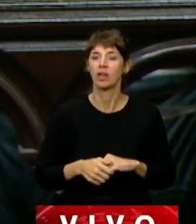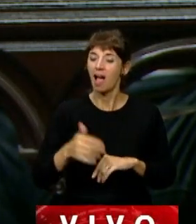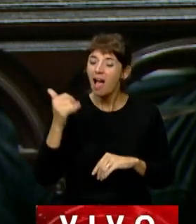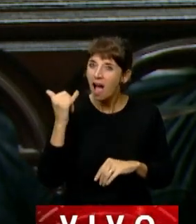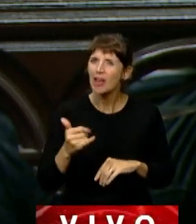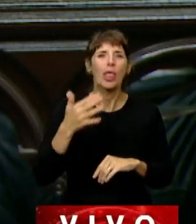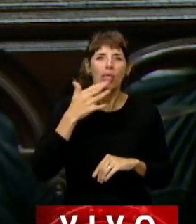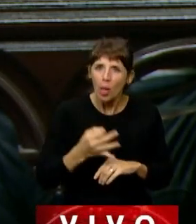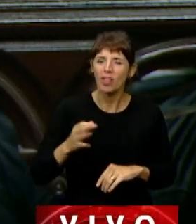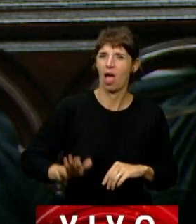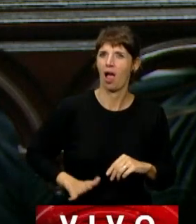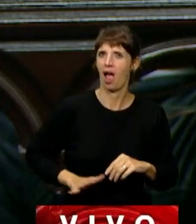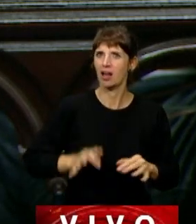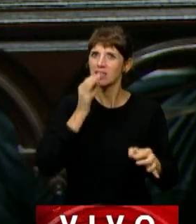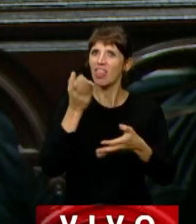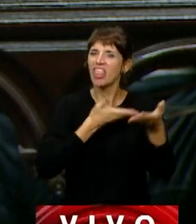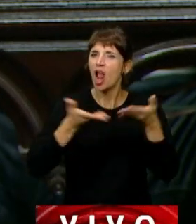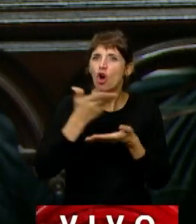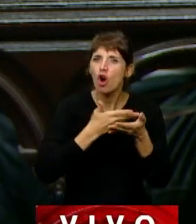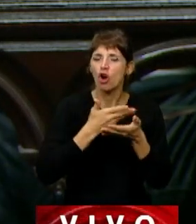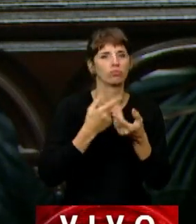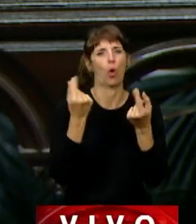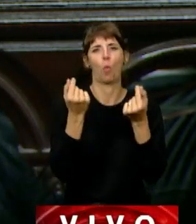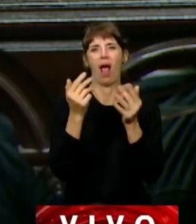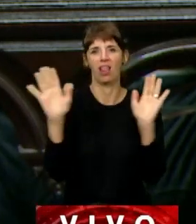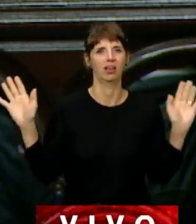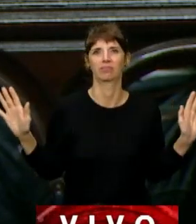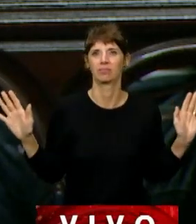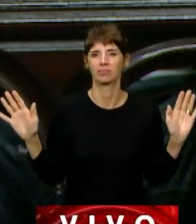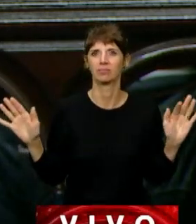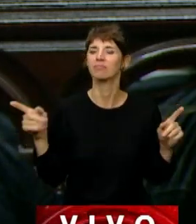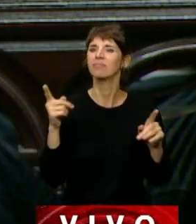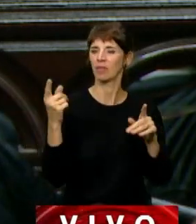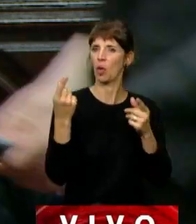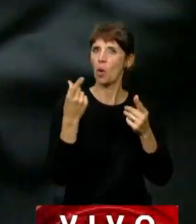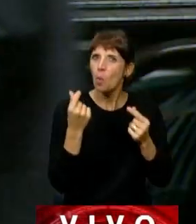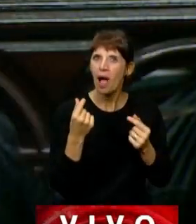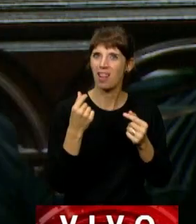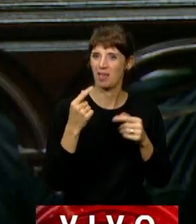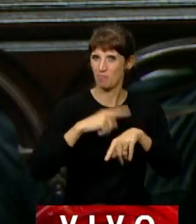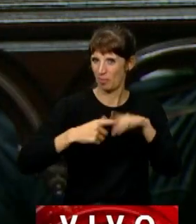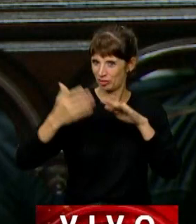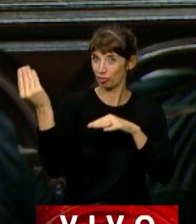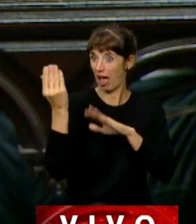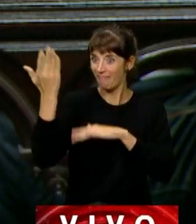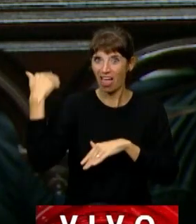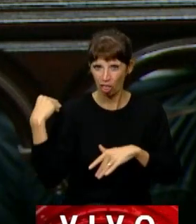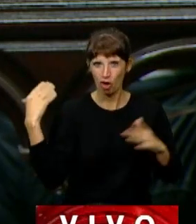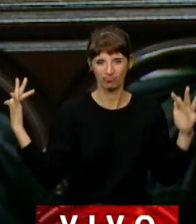propensión real al diálogo, todo ámbito sirve. Sirve lo que construimos aquel sábado en este